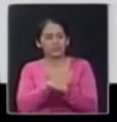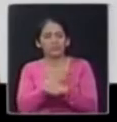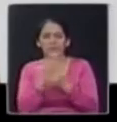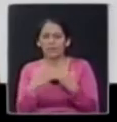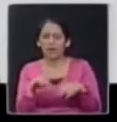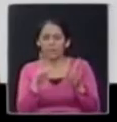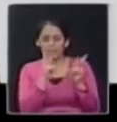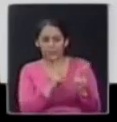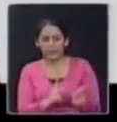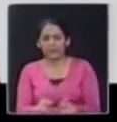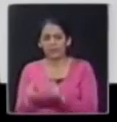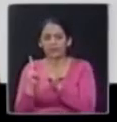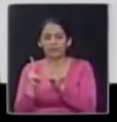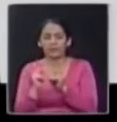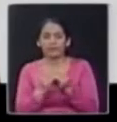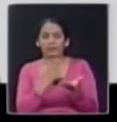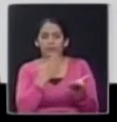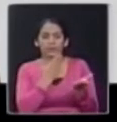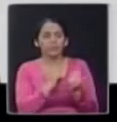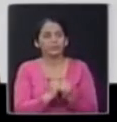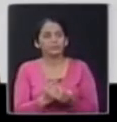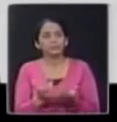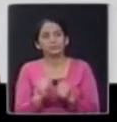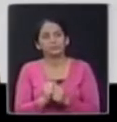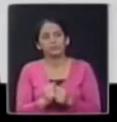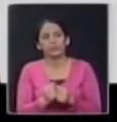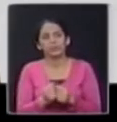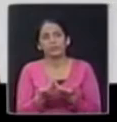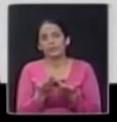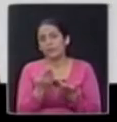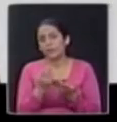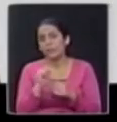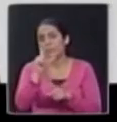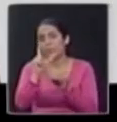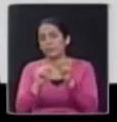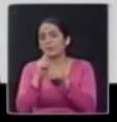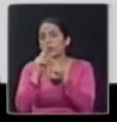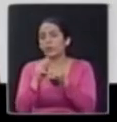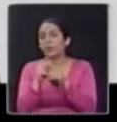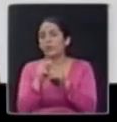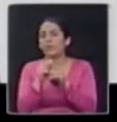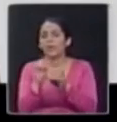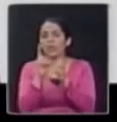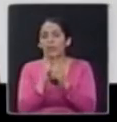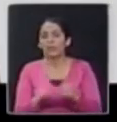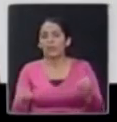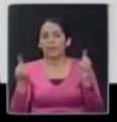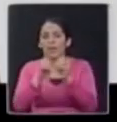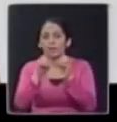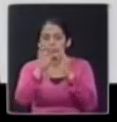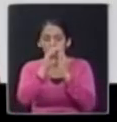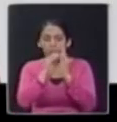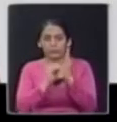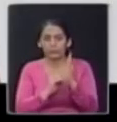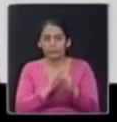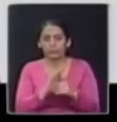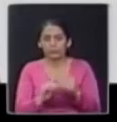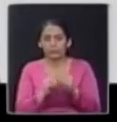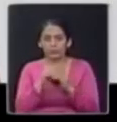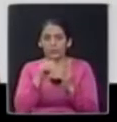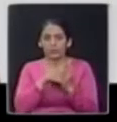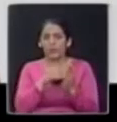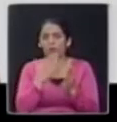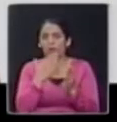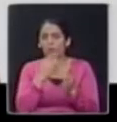ejecutado, porque ya contamos con una línea base de datos epidemiológicos. Estas cuatro universidades, al